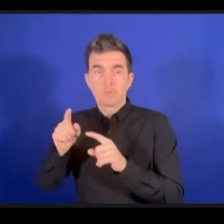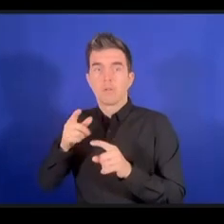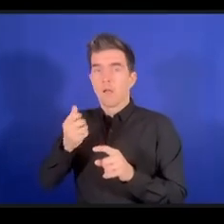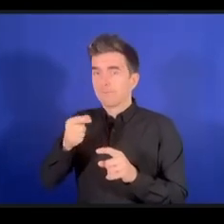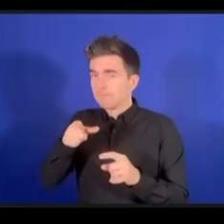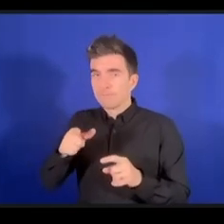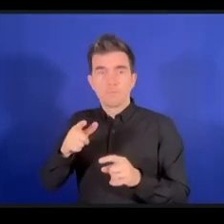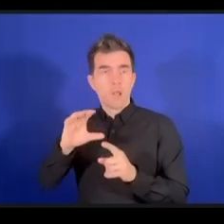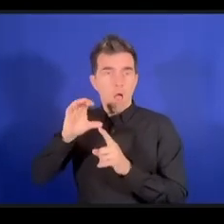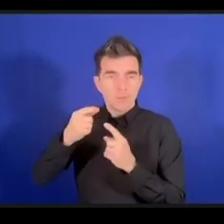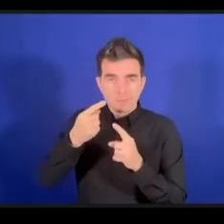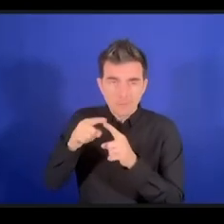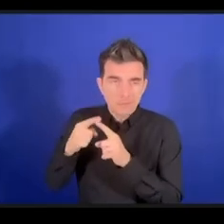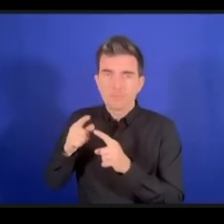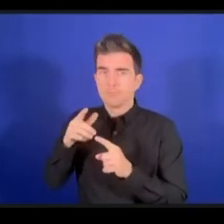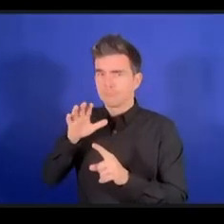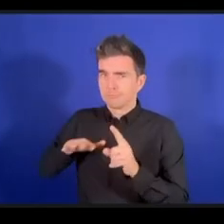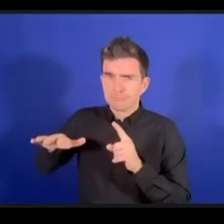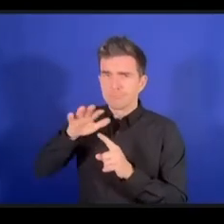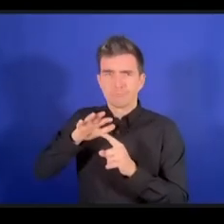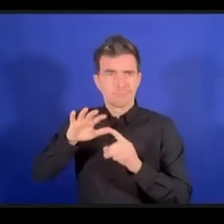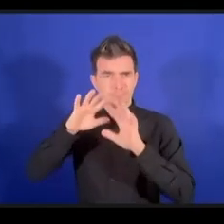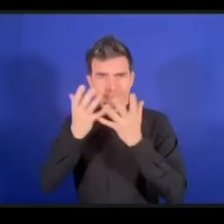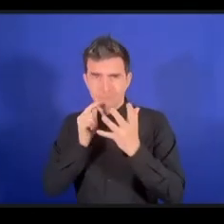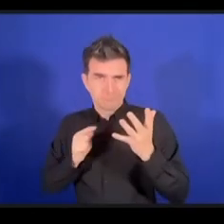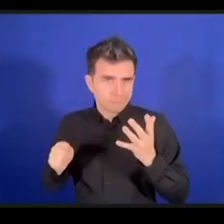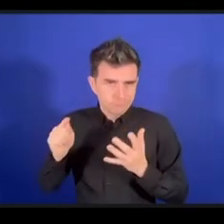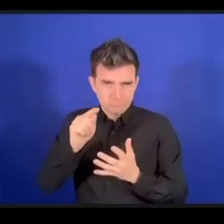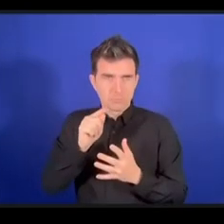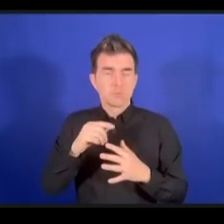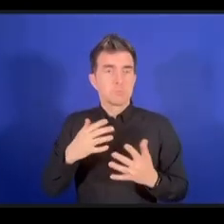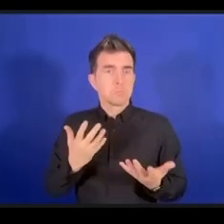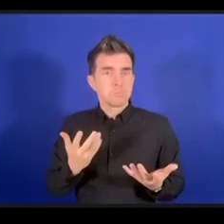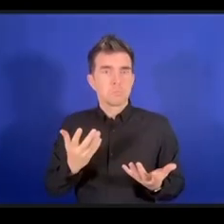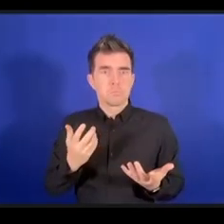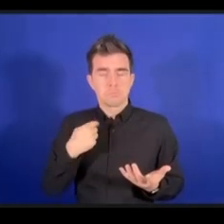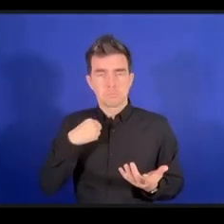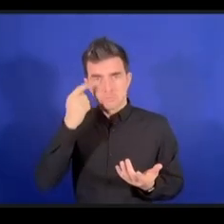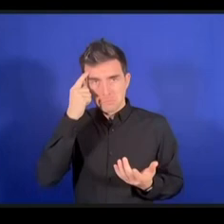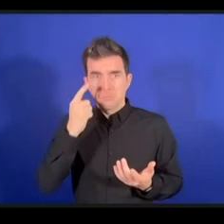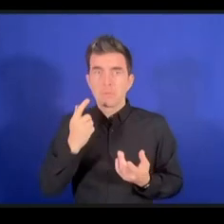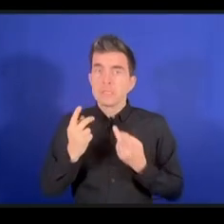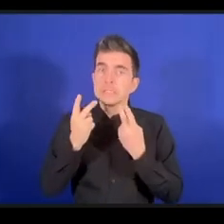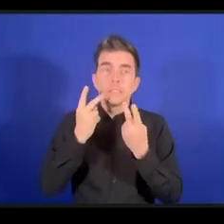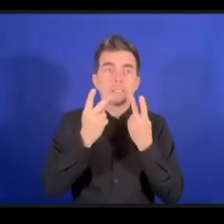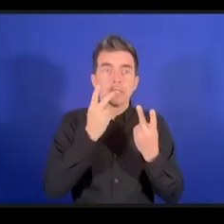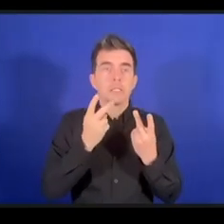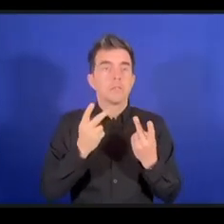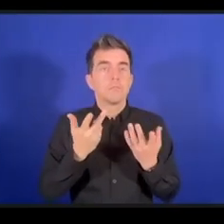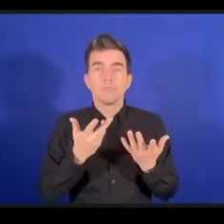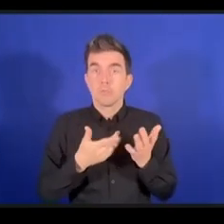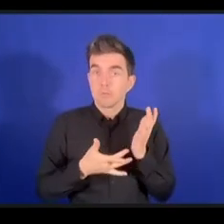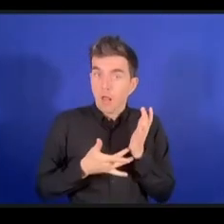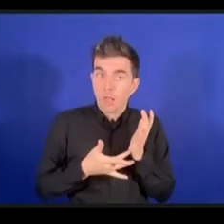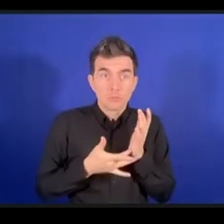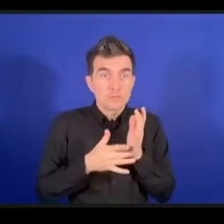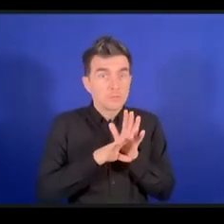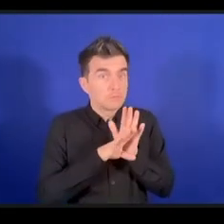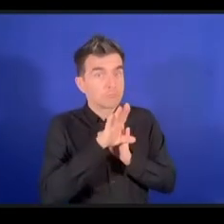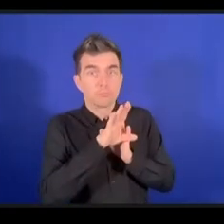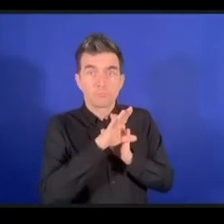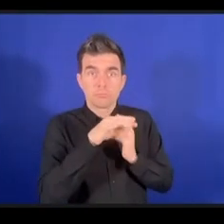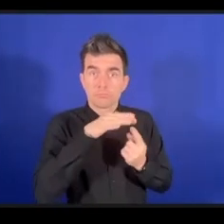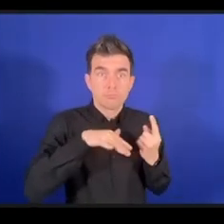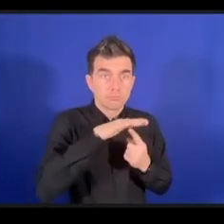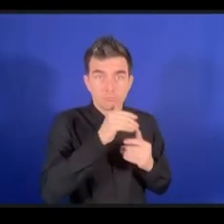acceso a tecnologías punta y se puede tener un dispositivo del